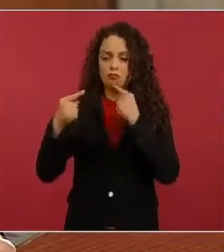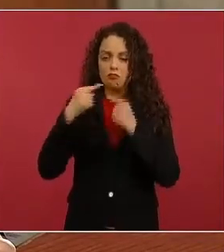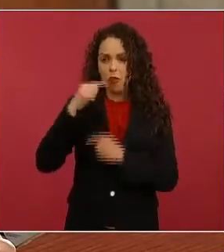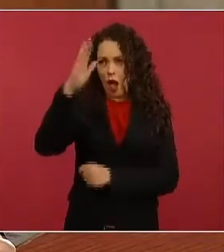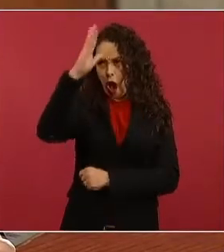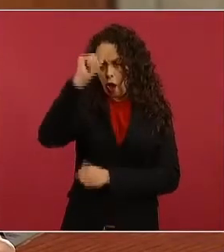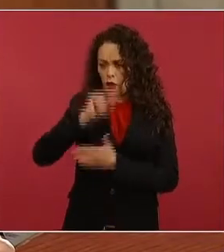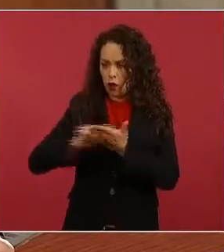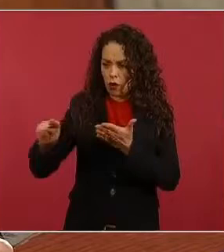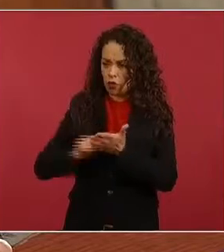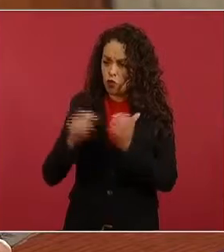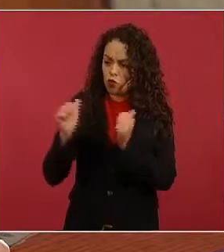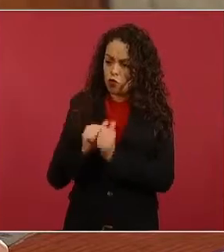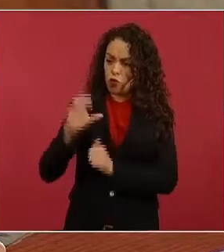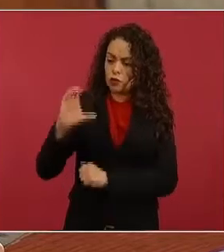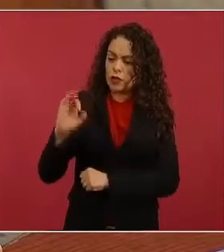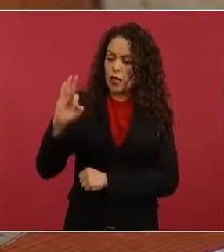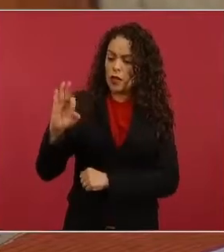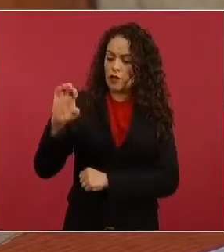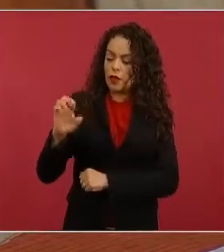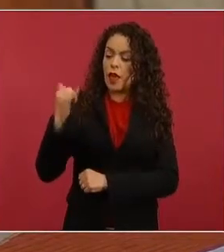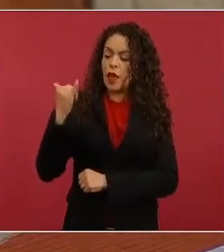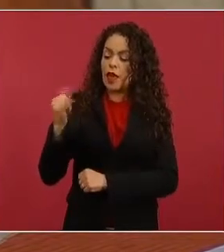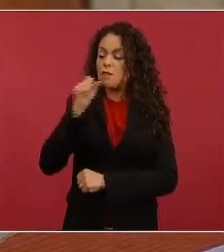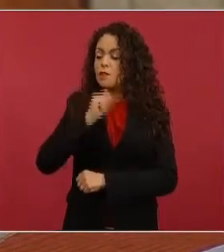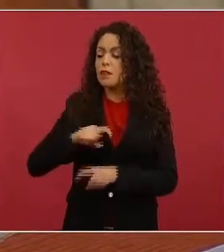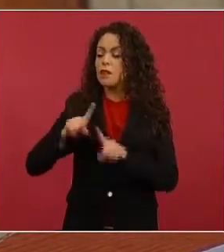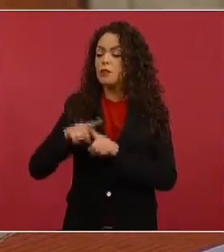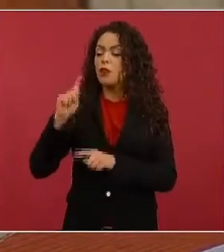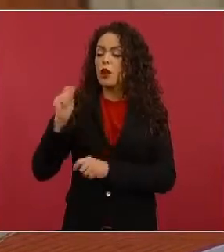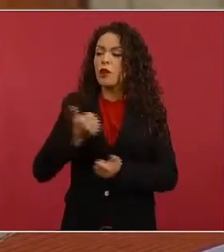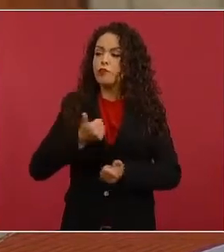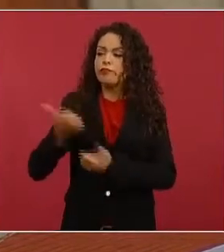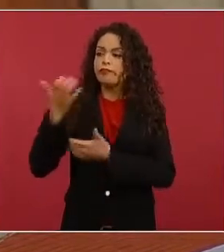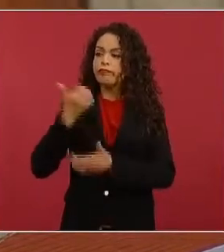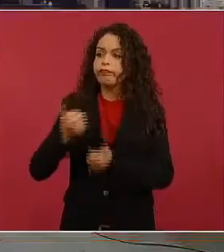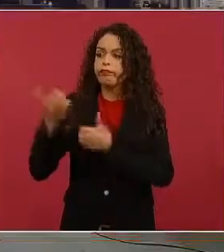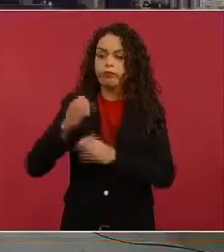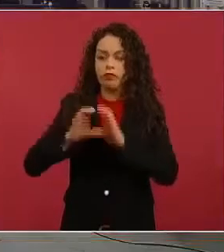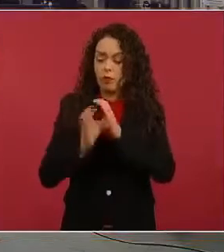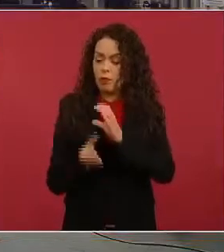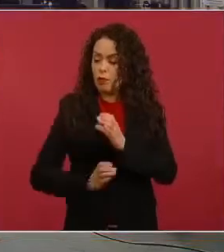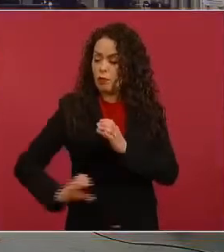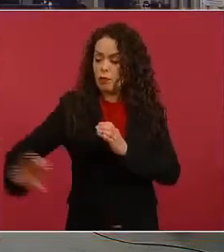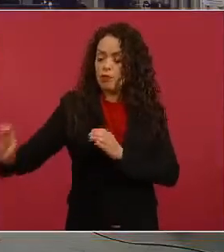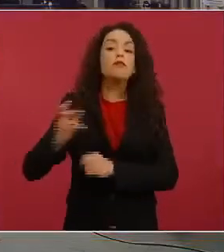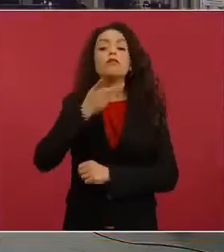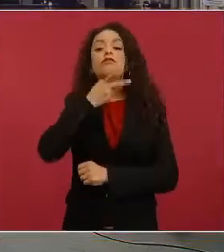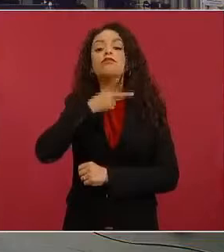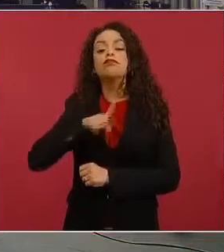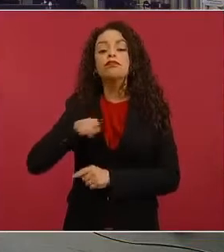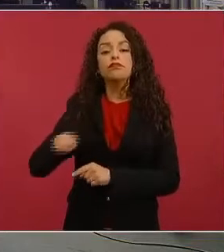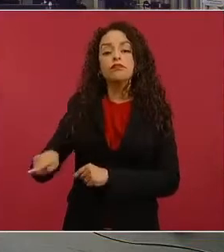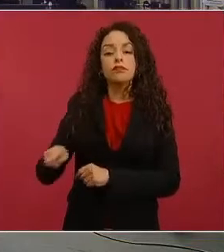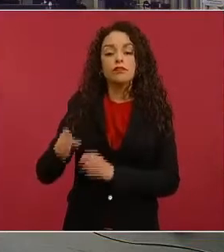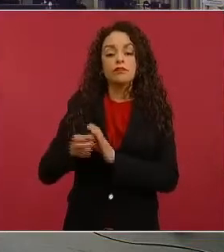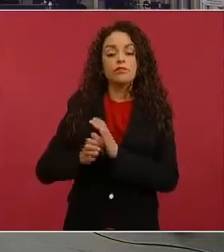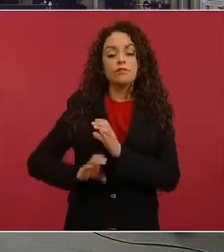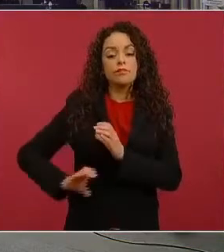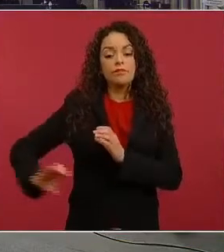Federal y contratos de transporte de gasoductos podrían invertir